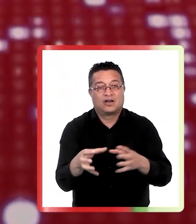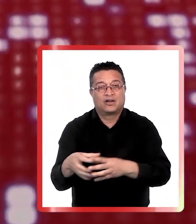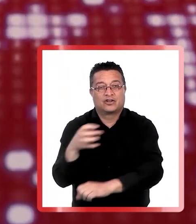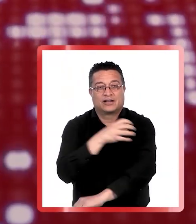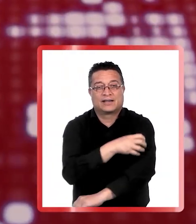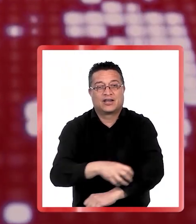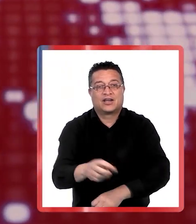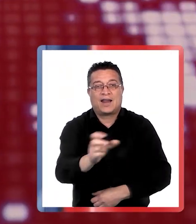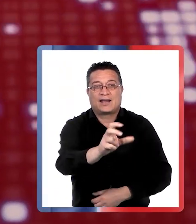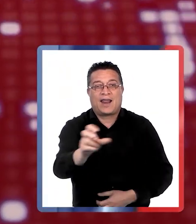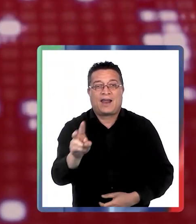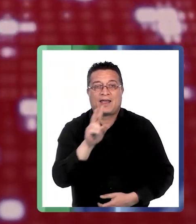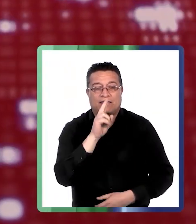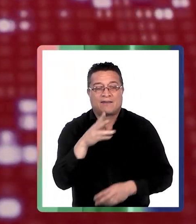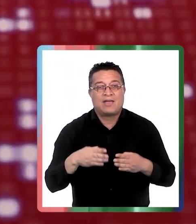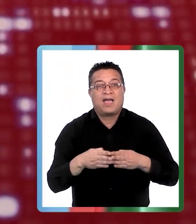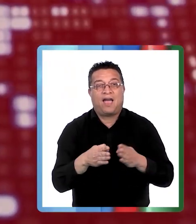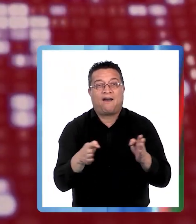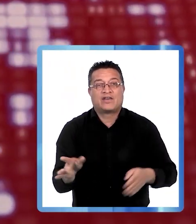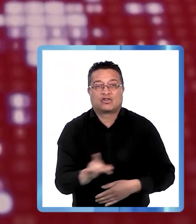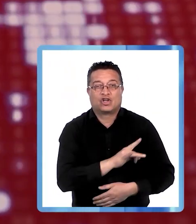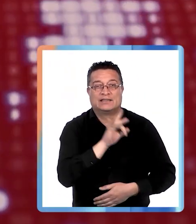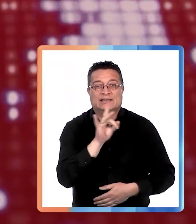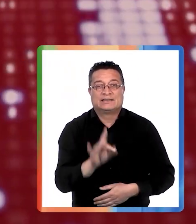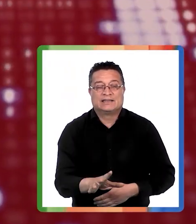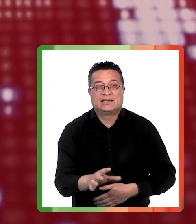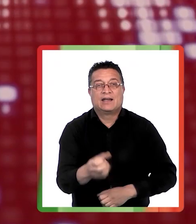Asociación Regional de Canales de Televisión de Señal